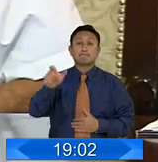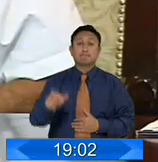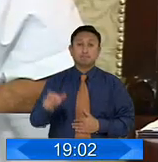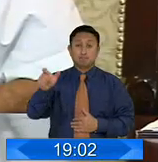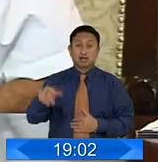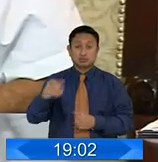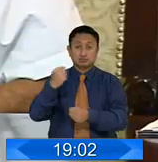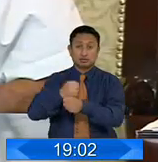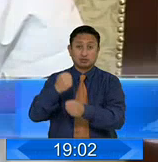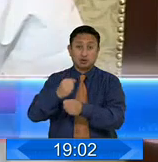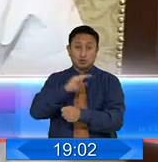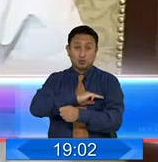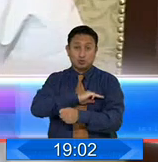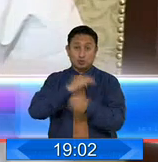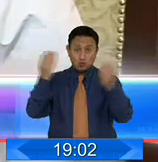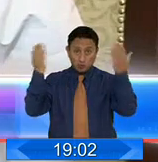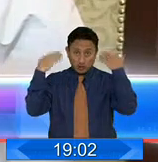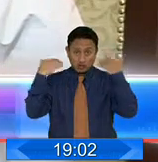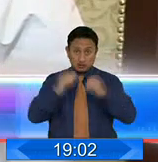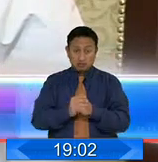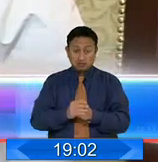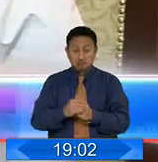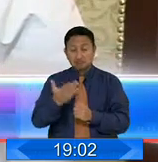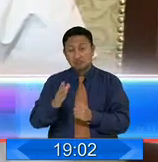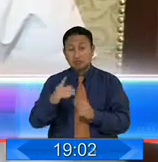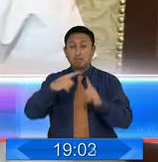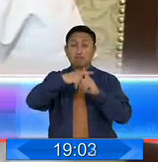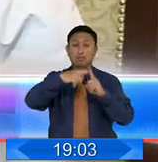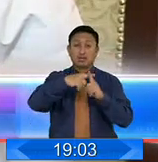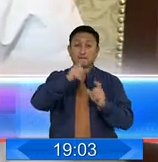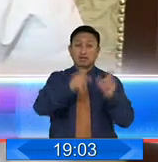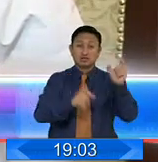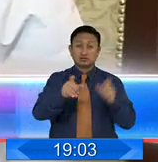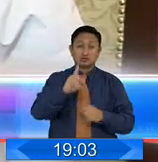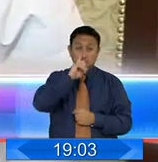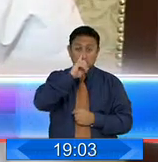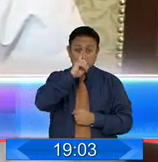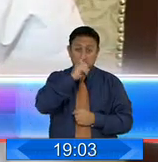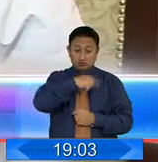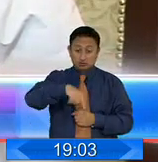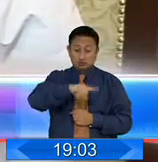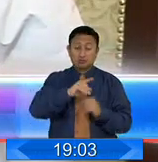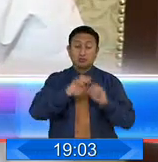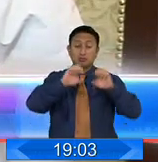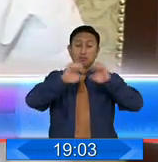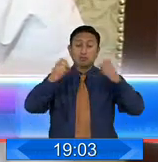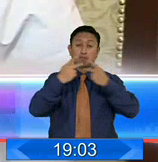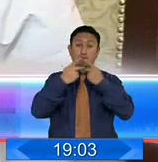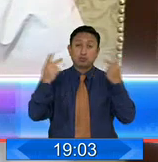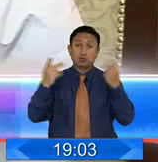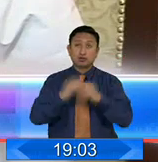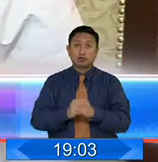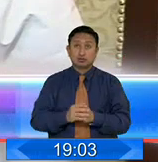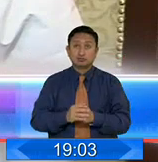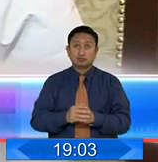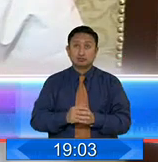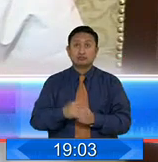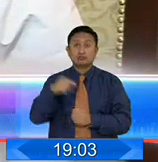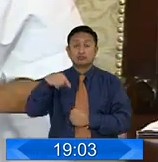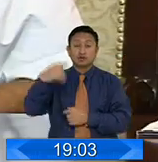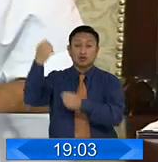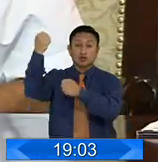labora en el municipio de Guayaquil y más de la mitad del personal que labora en las empresas públicas, corporaciones o